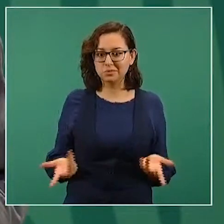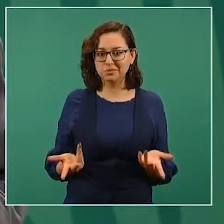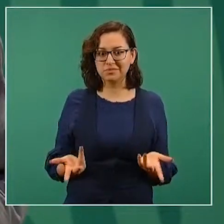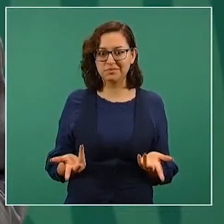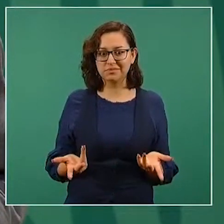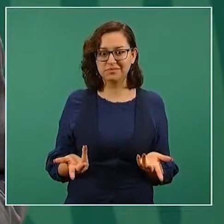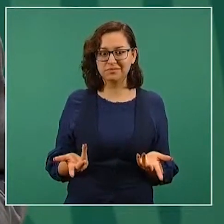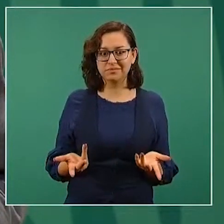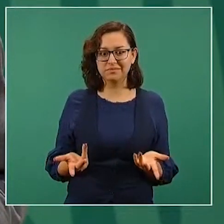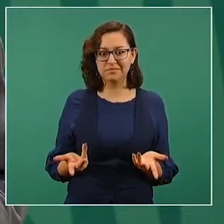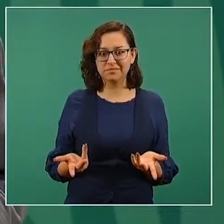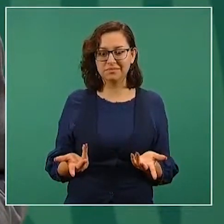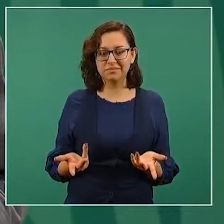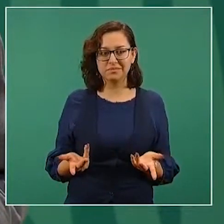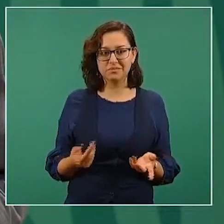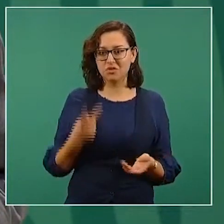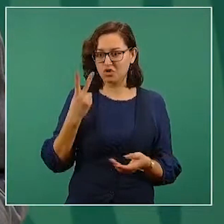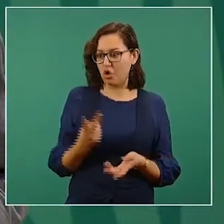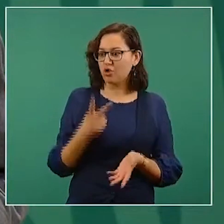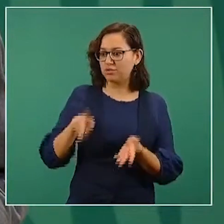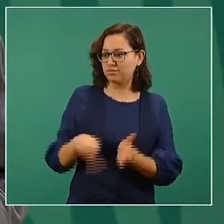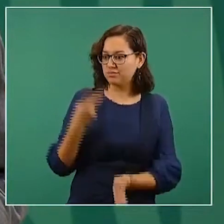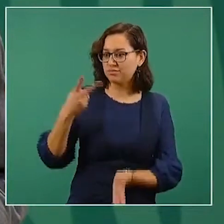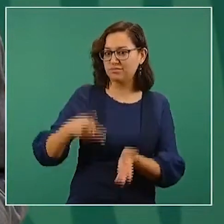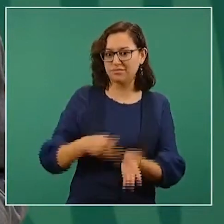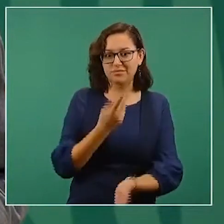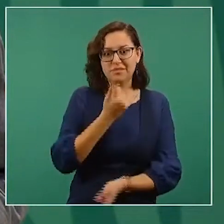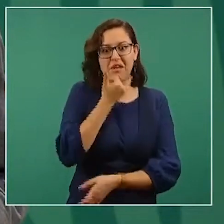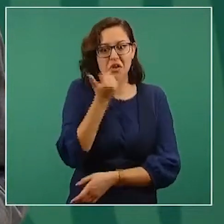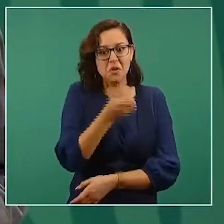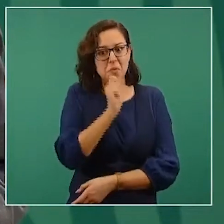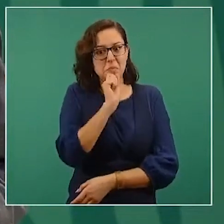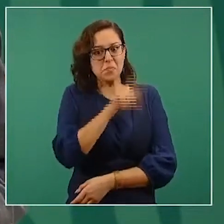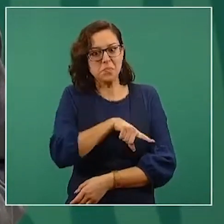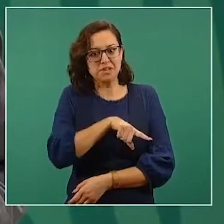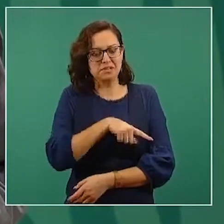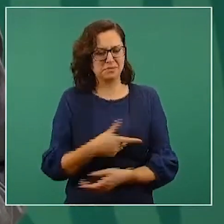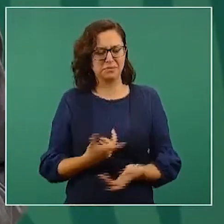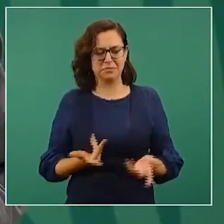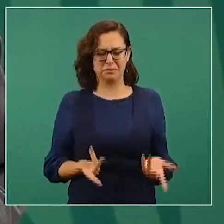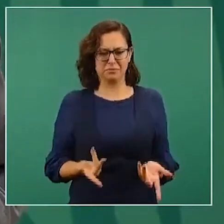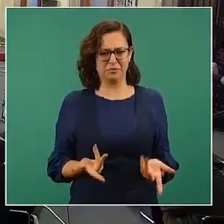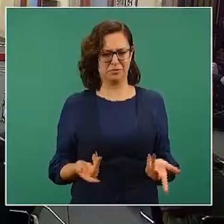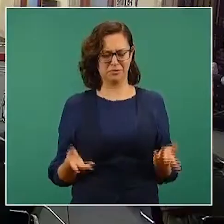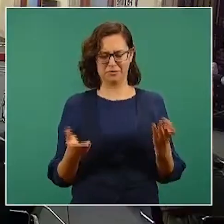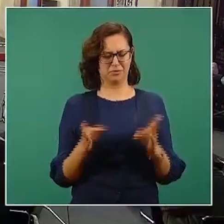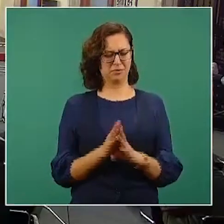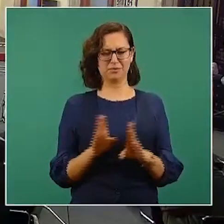hacerlo extensivo. Entonces vamos a enviar